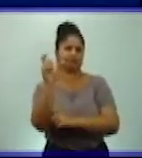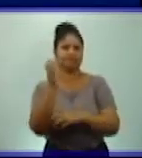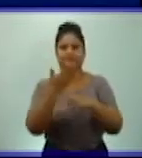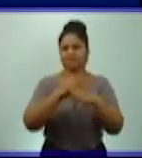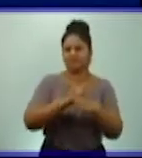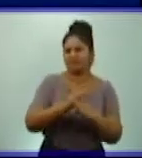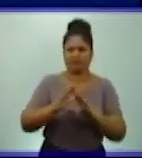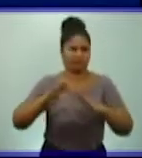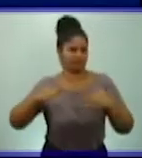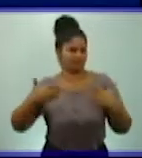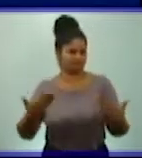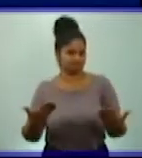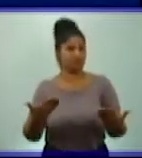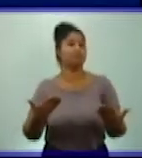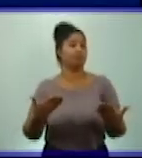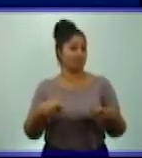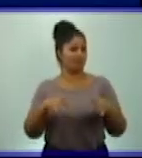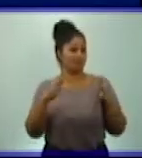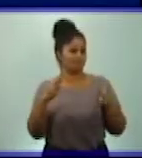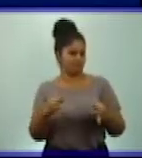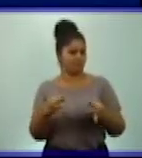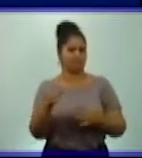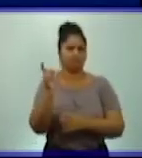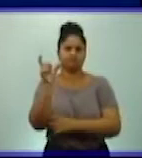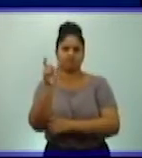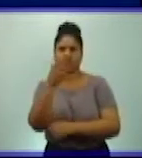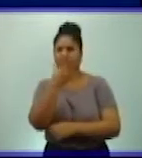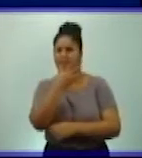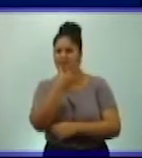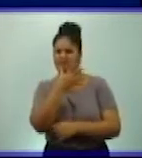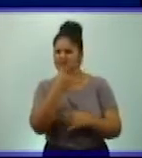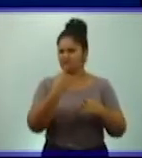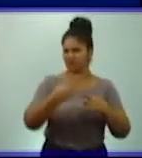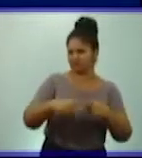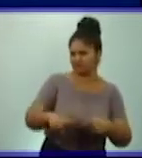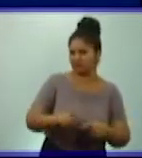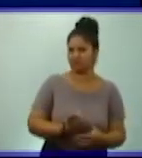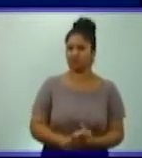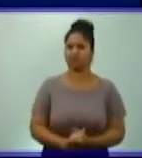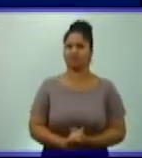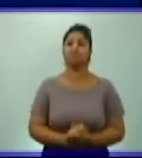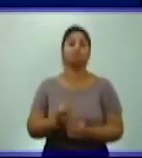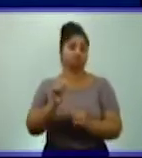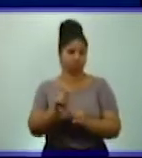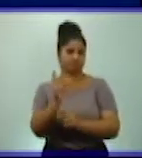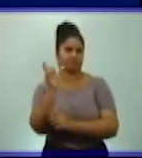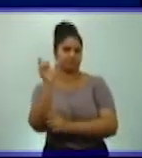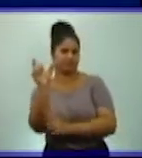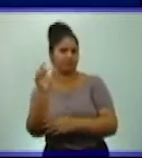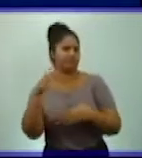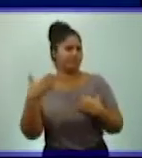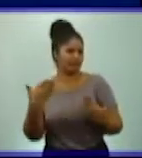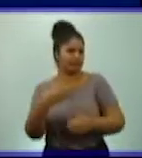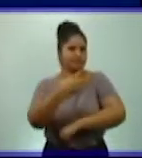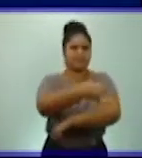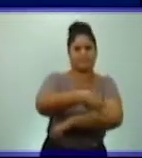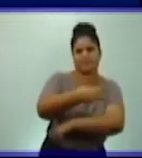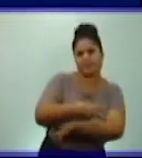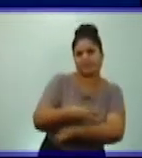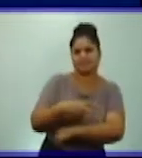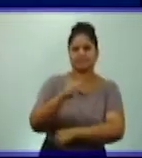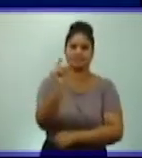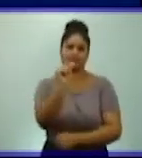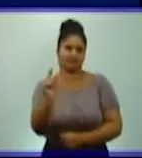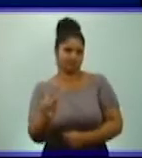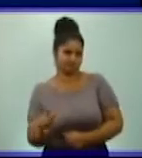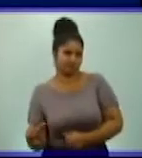porque soneto es una palabra que proviene de Italia, una palabra italiana que tenemos nosotros, la heredamos nosotros como una voz